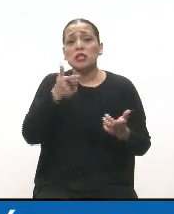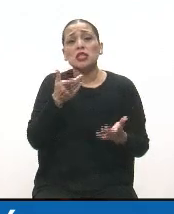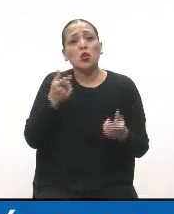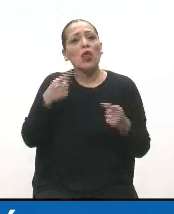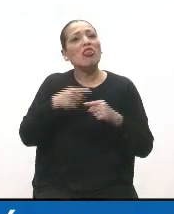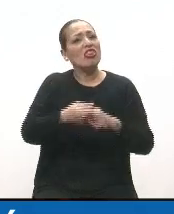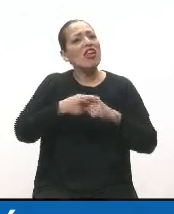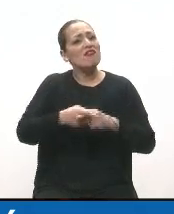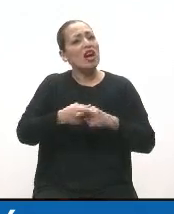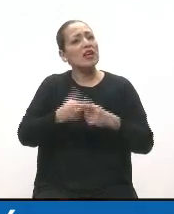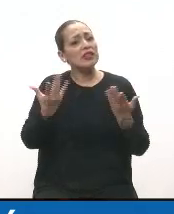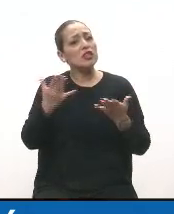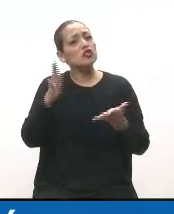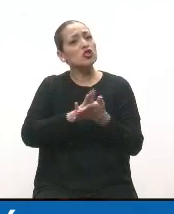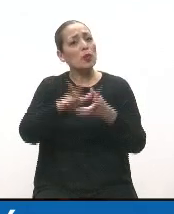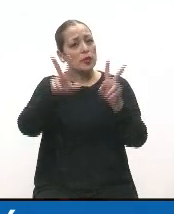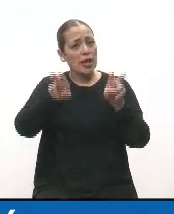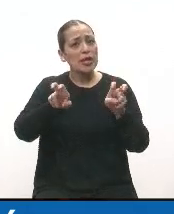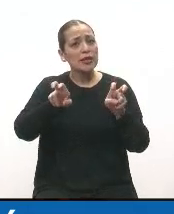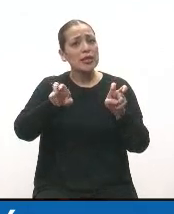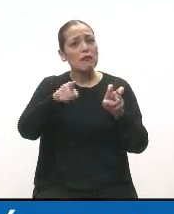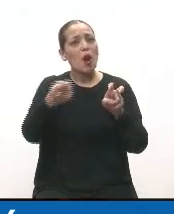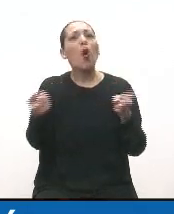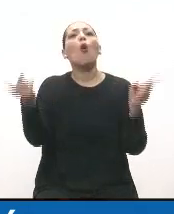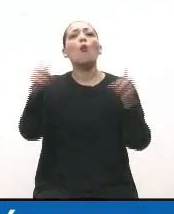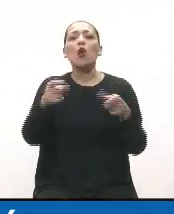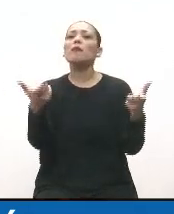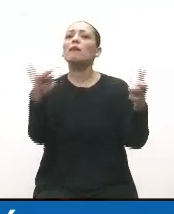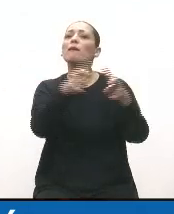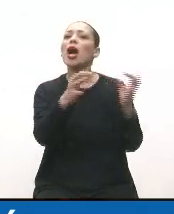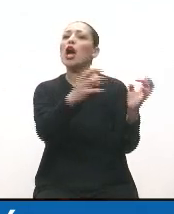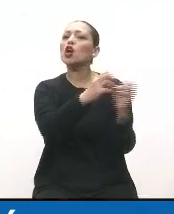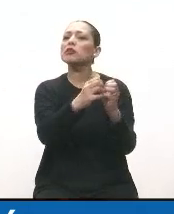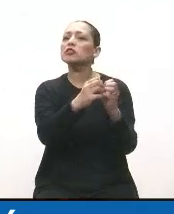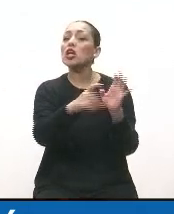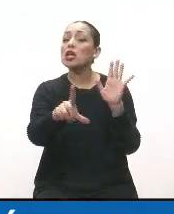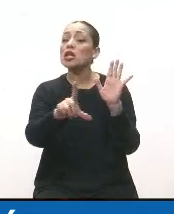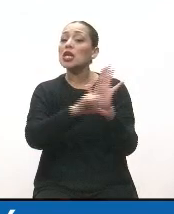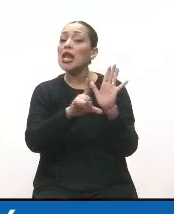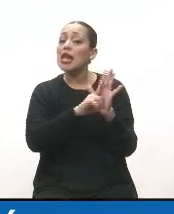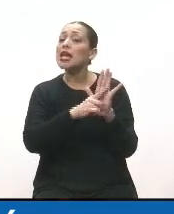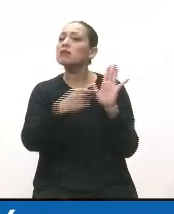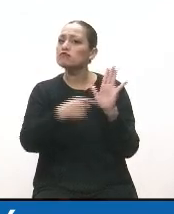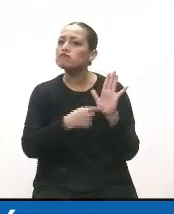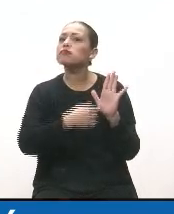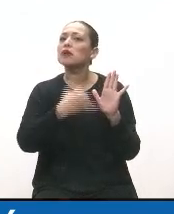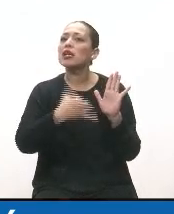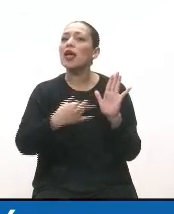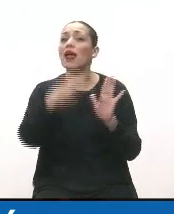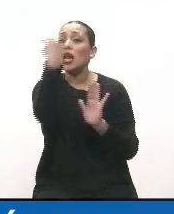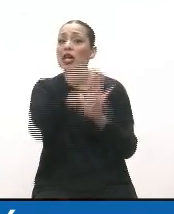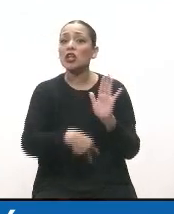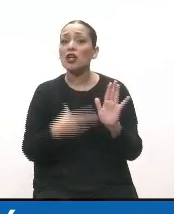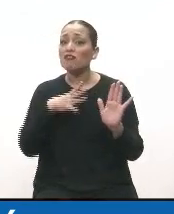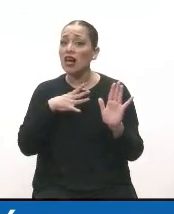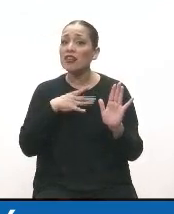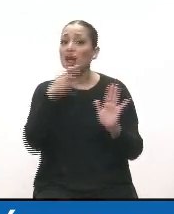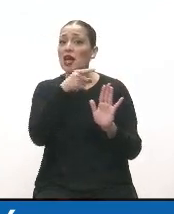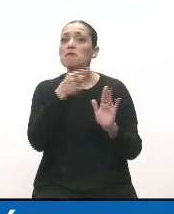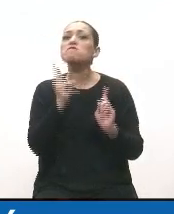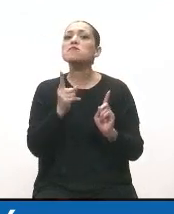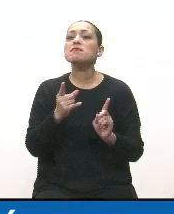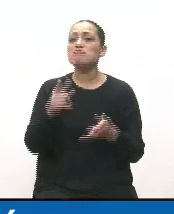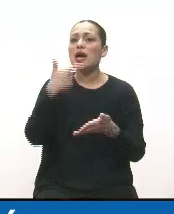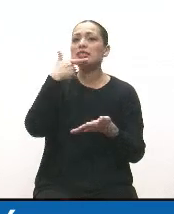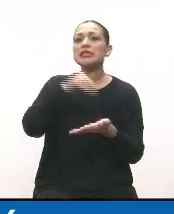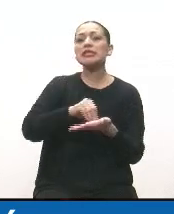una discusión sobre este tema, que vuelva a comisión. Y la ley, la ley, la que no lo ha leído es la miembro informante, aparentemente, porque está muy claro